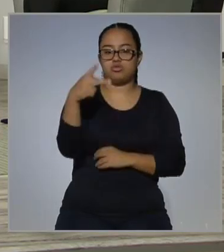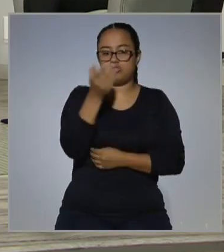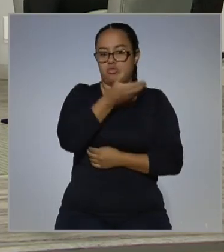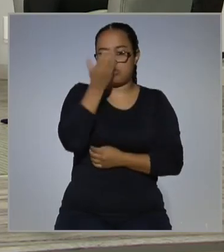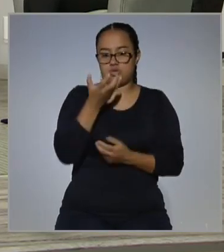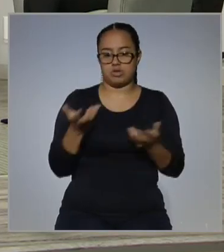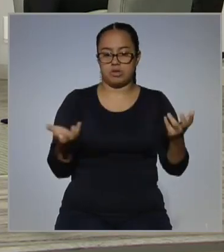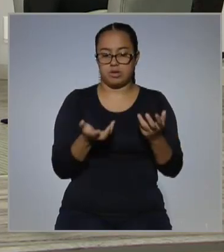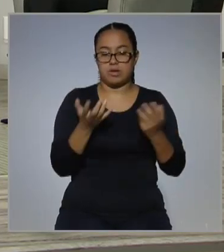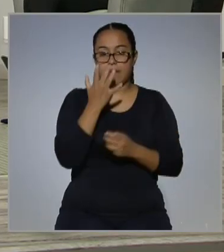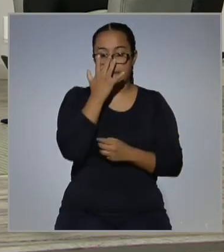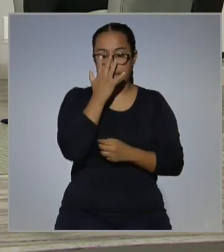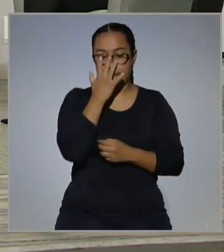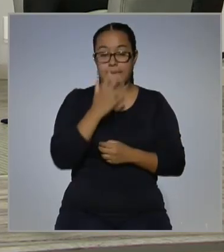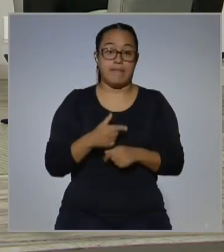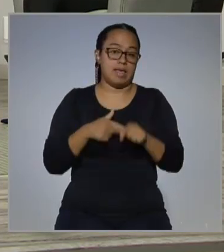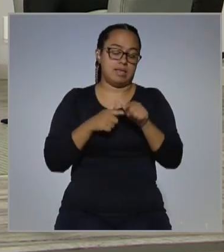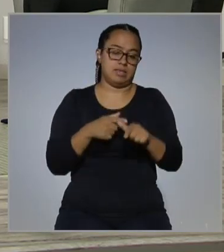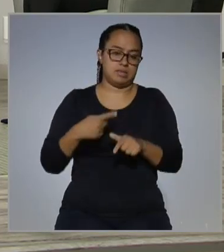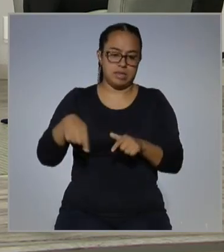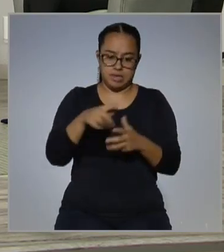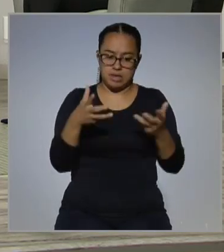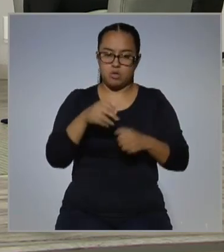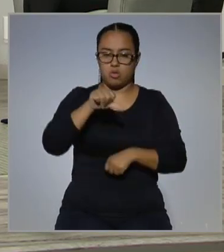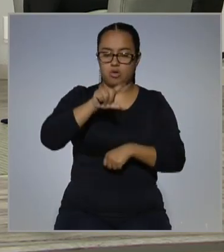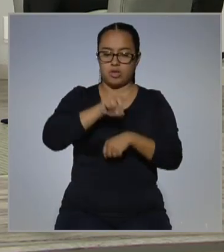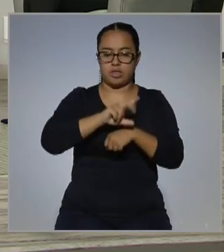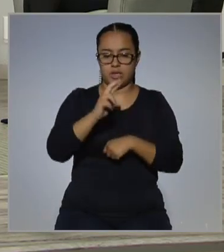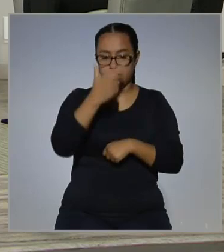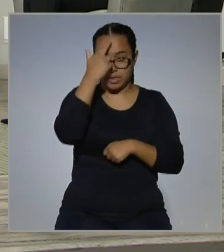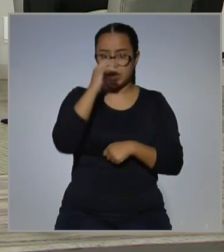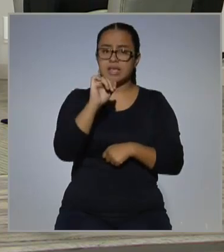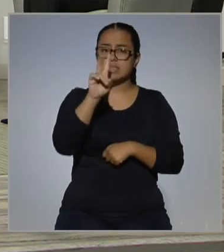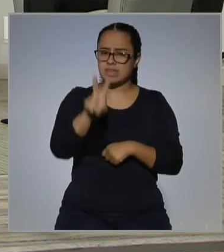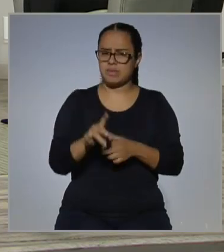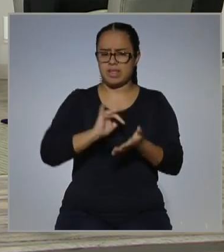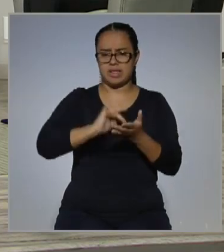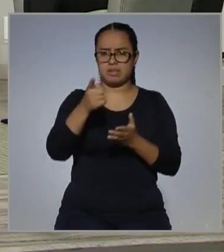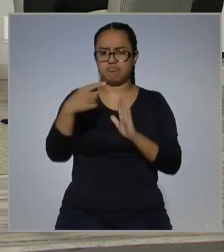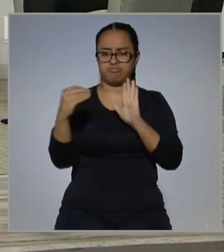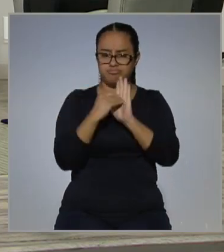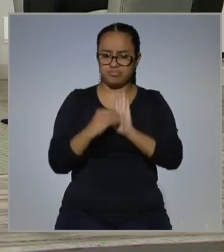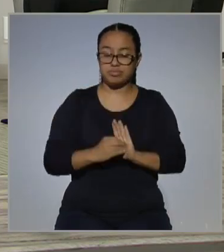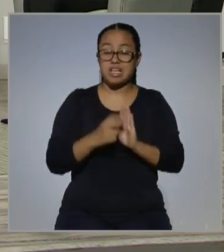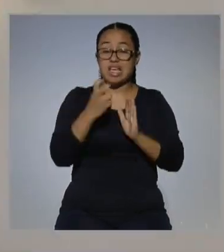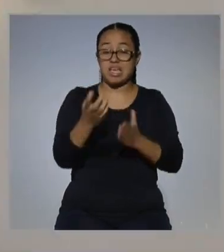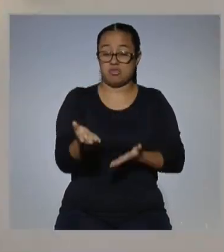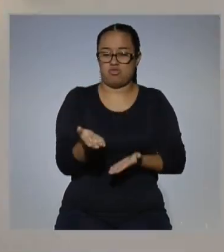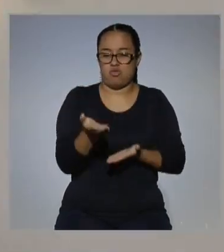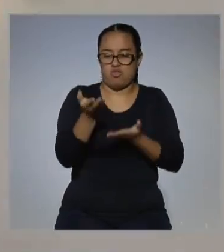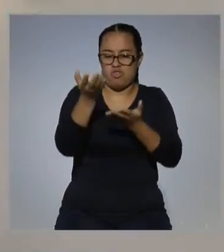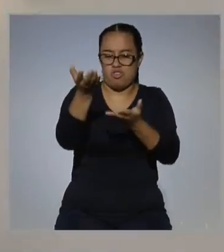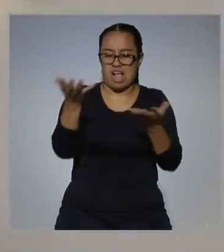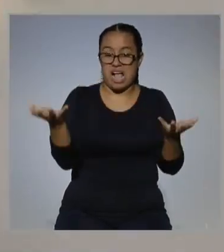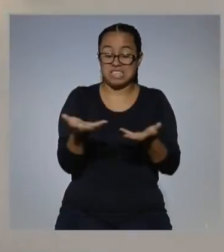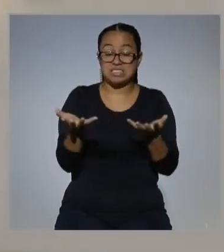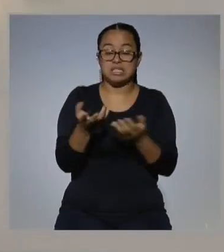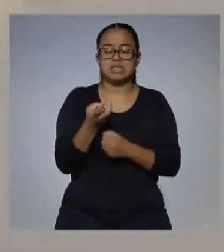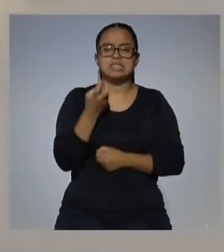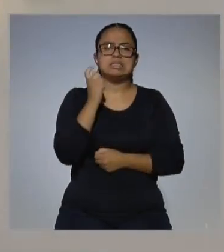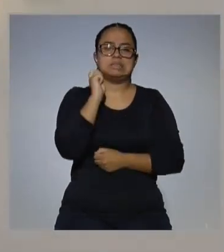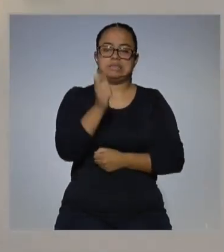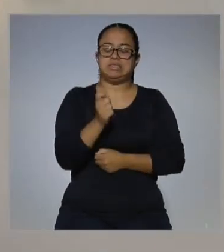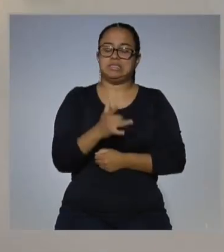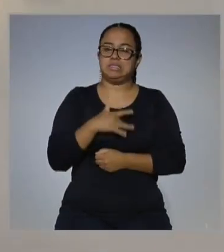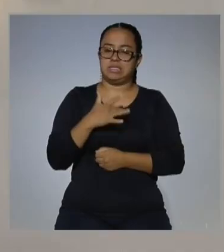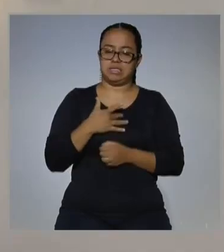y pues hasta el ir celebrando, Lupita, el Día de que nos Muertos. sigan compartiendo, de verdad les agradecemos, porque una ofrenda se convierte en algo muy íntimo,